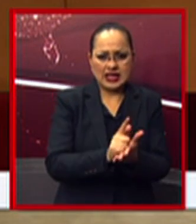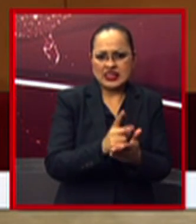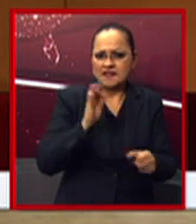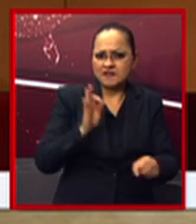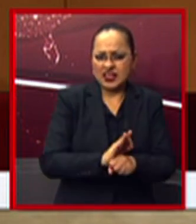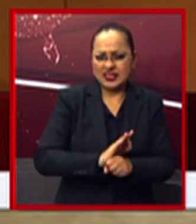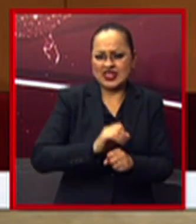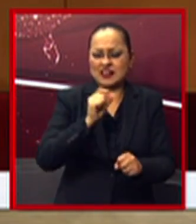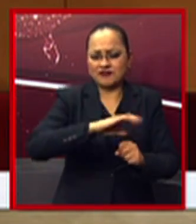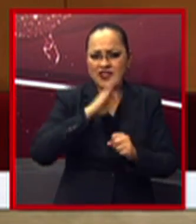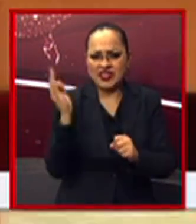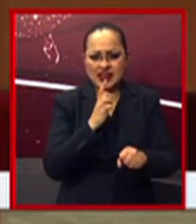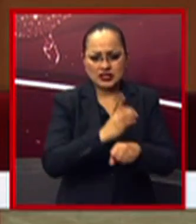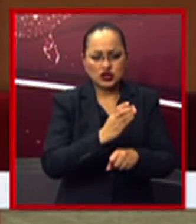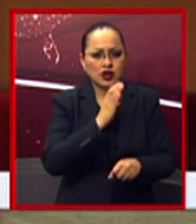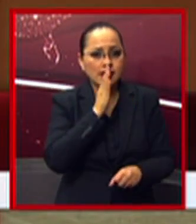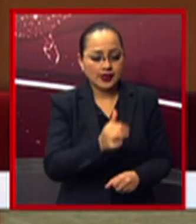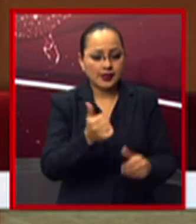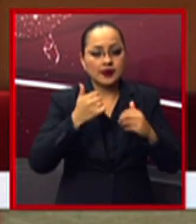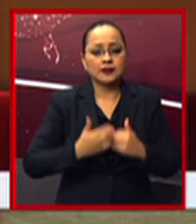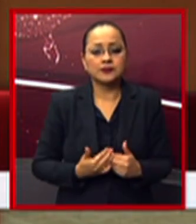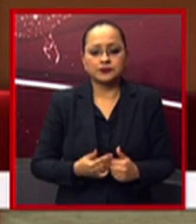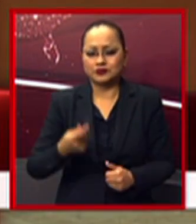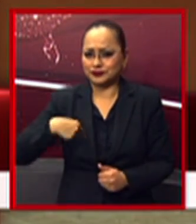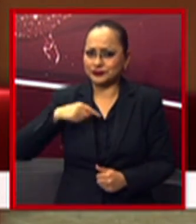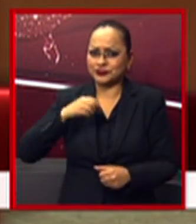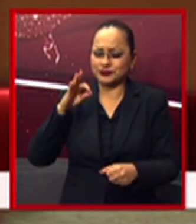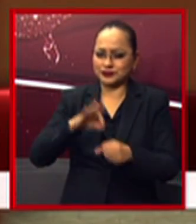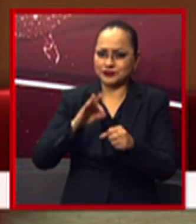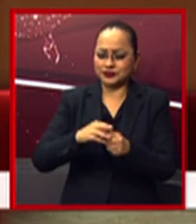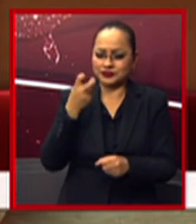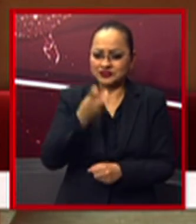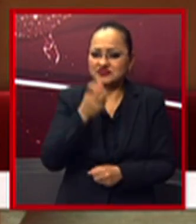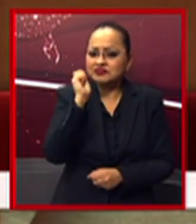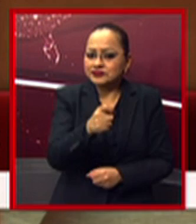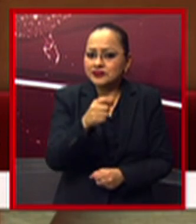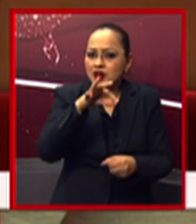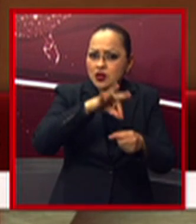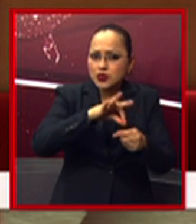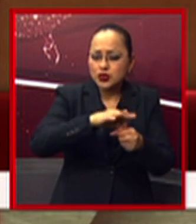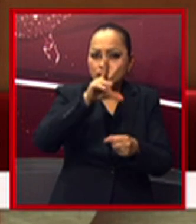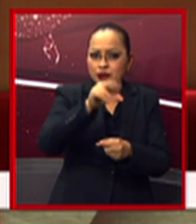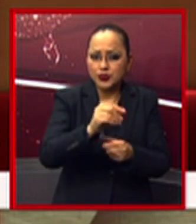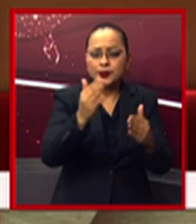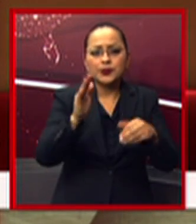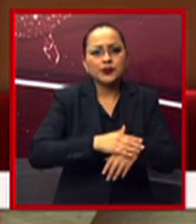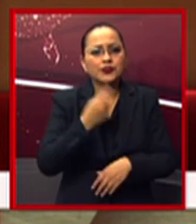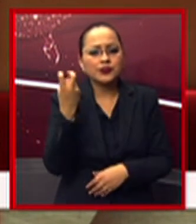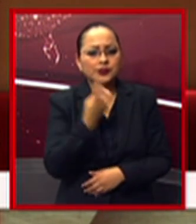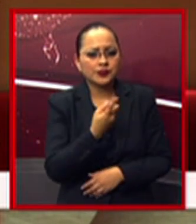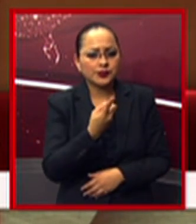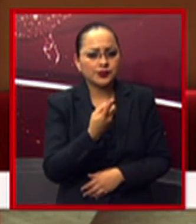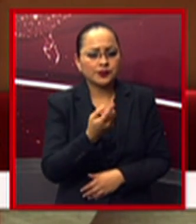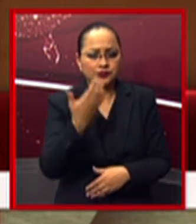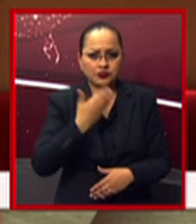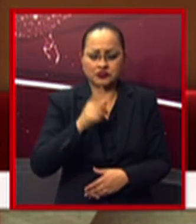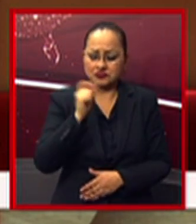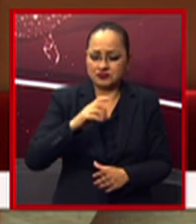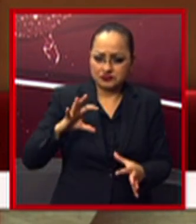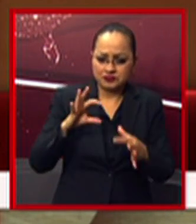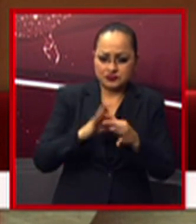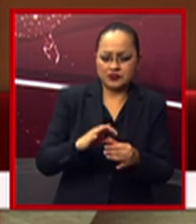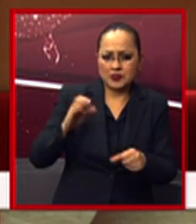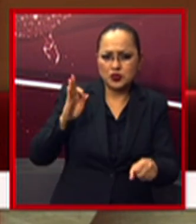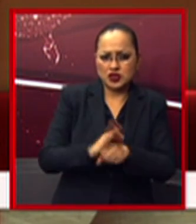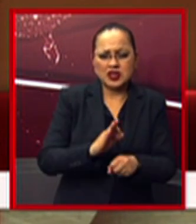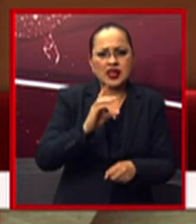antifederalista. Violentan el principio de reserva. Votaremos en contra porque el dictamen no protege con seriedad los datos